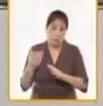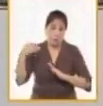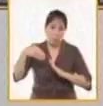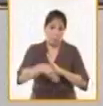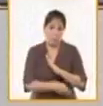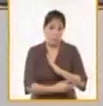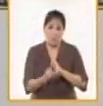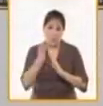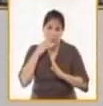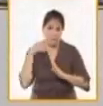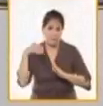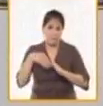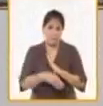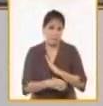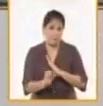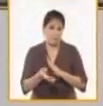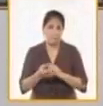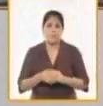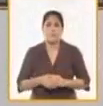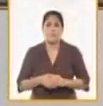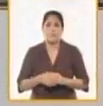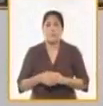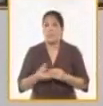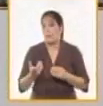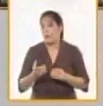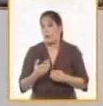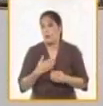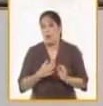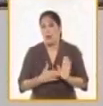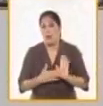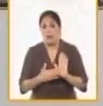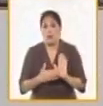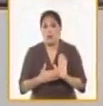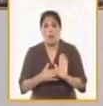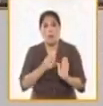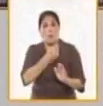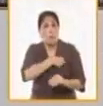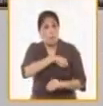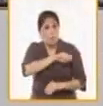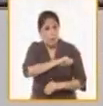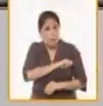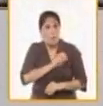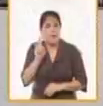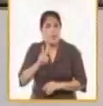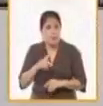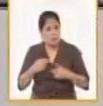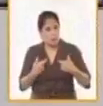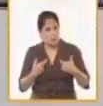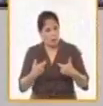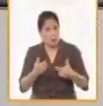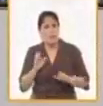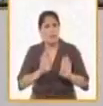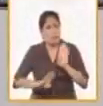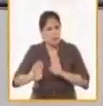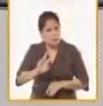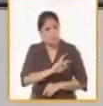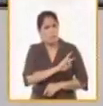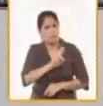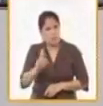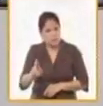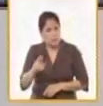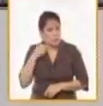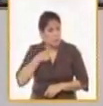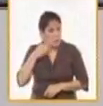abajo por el valor que ha demostrado y el civismo que ha demostrado el pueblo venezolano, porque recuerdo que